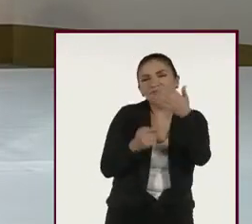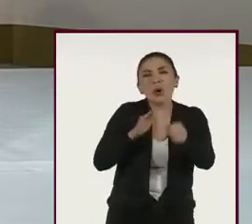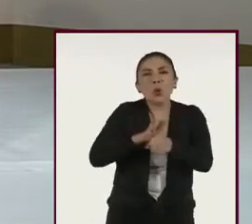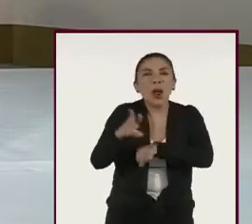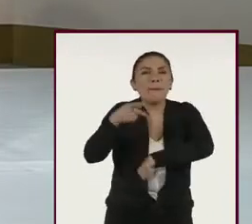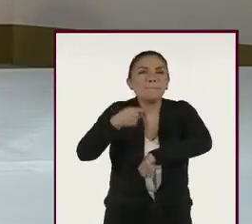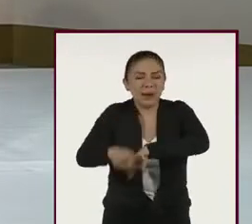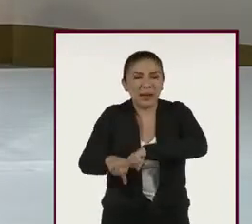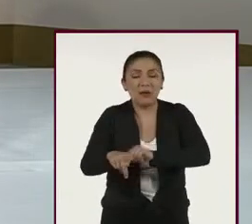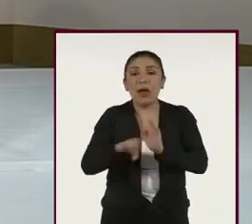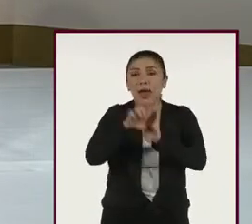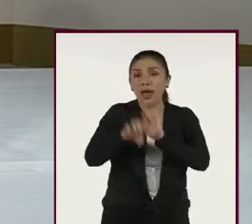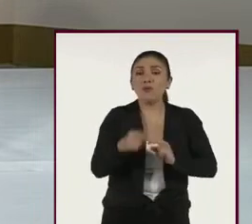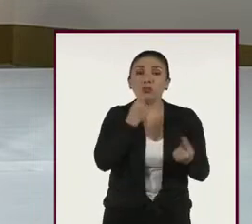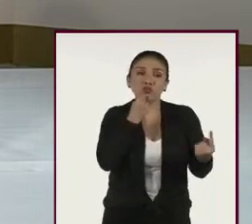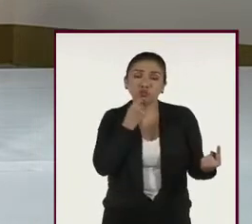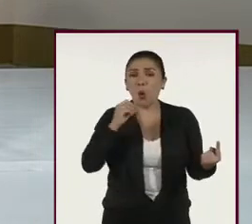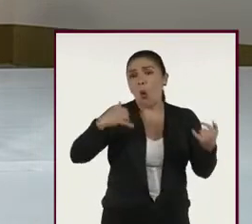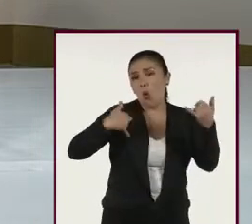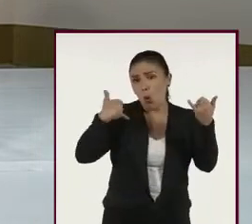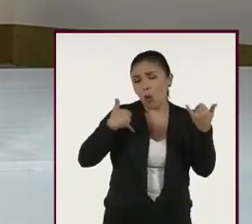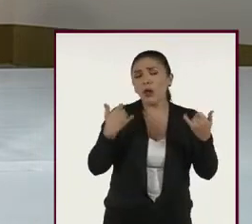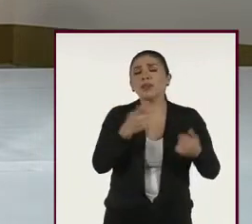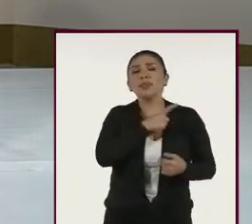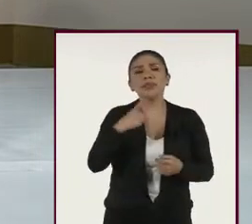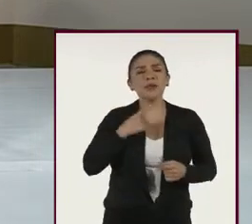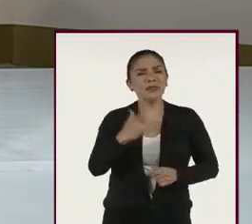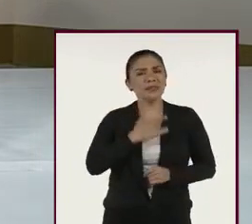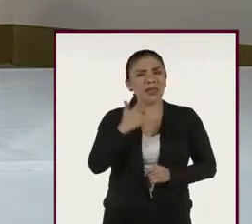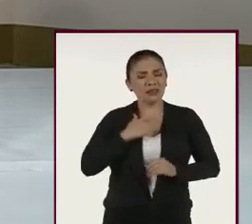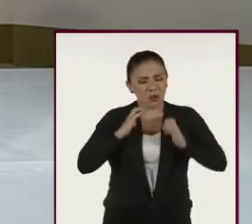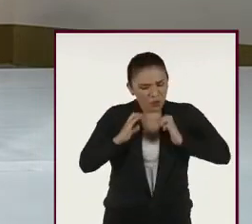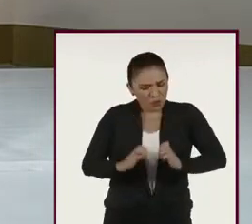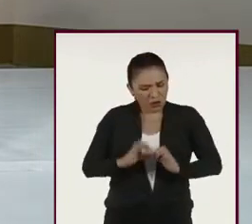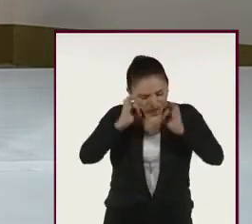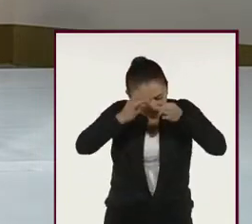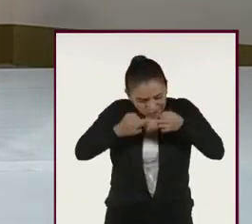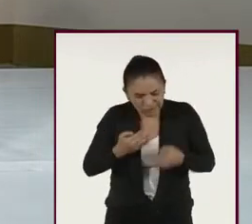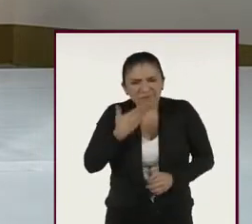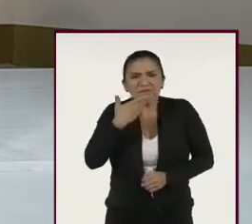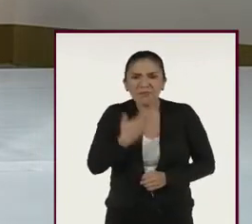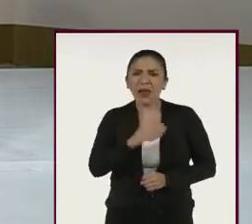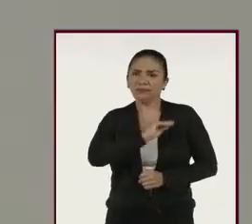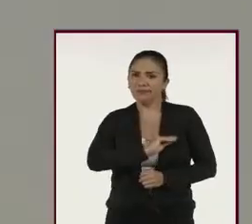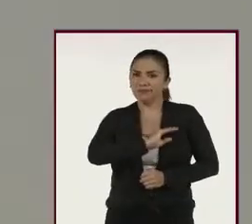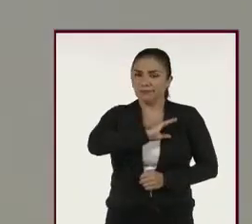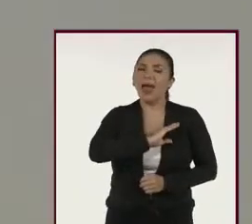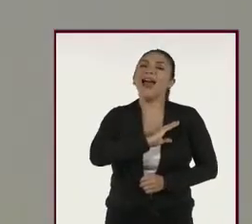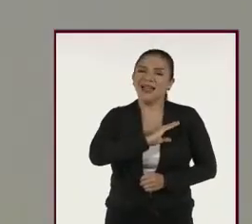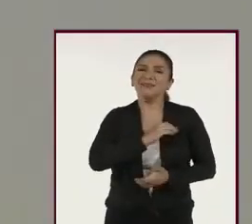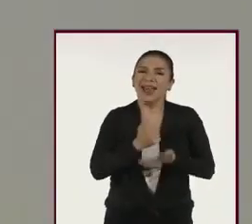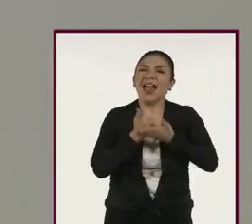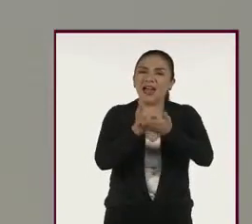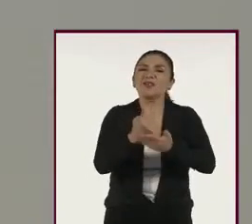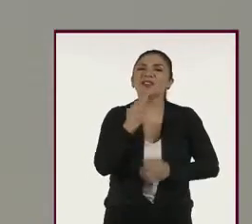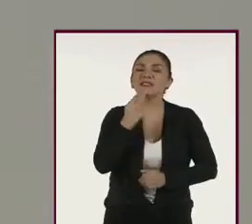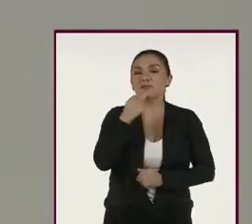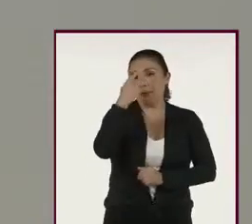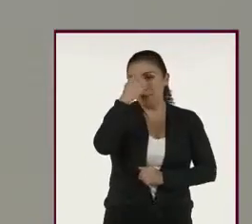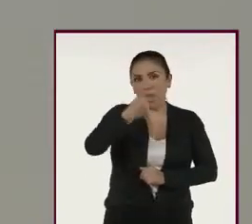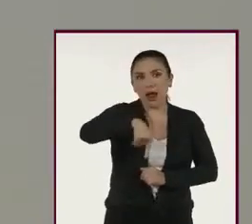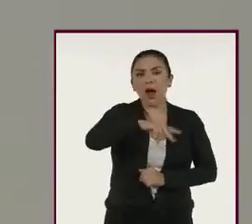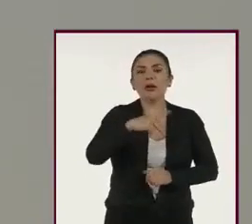riesgo, que un niño o un adolescente tenga una adecuada autopercepción, que tenga una adecuada autoestima. Eso nos va a ayudar para que puedan